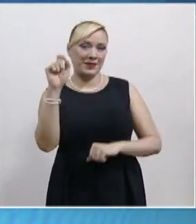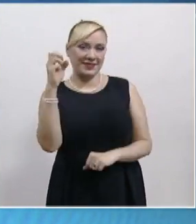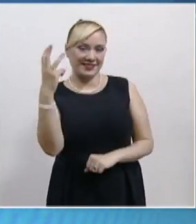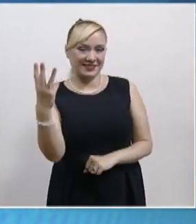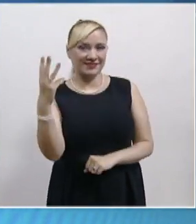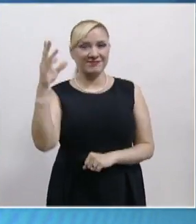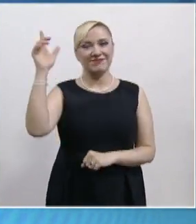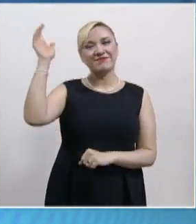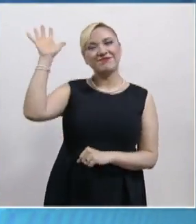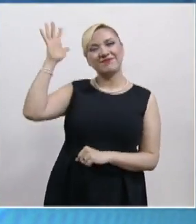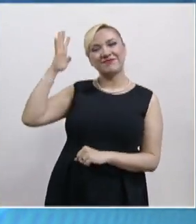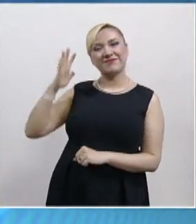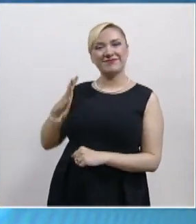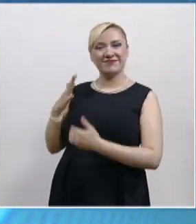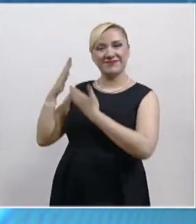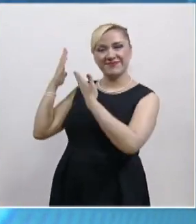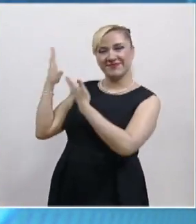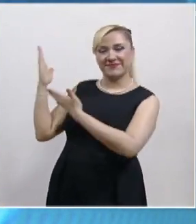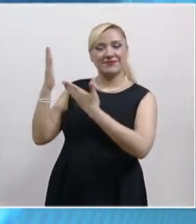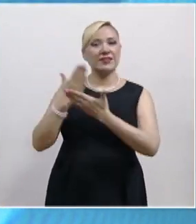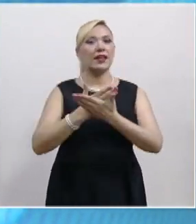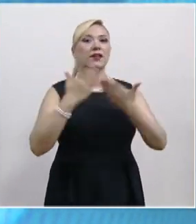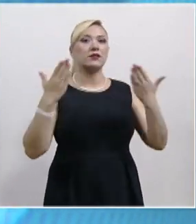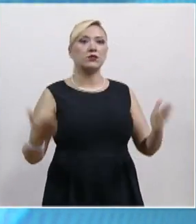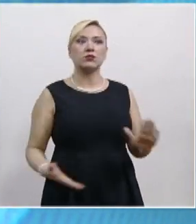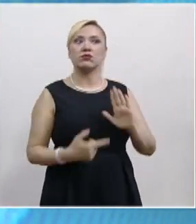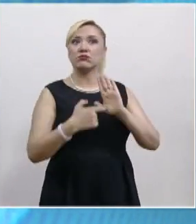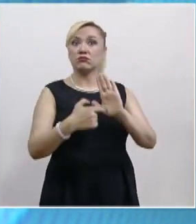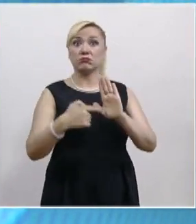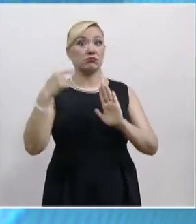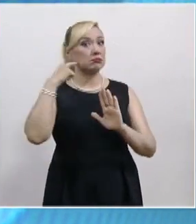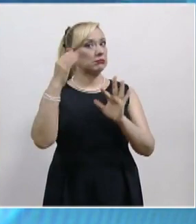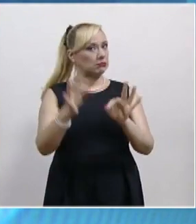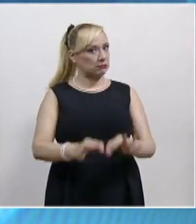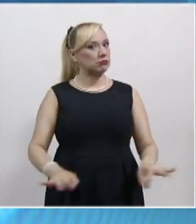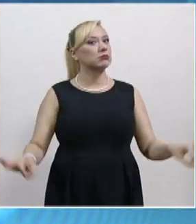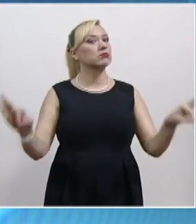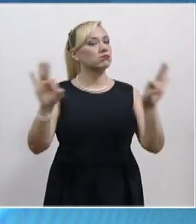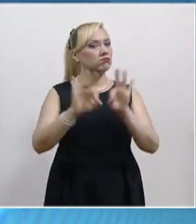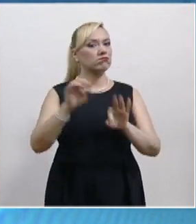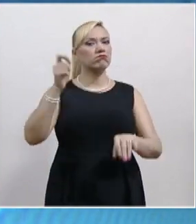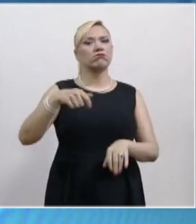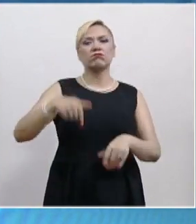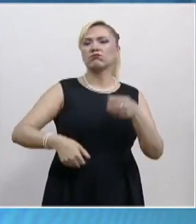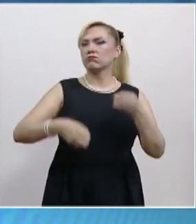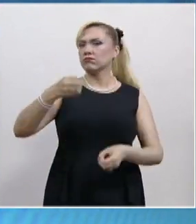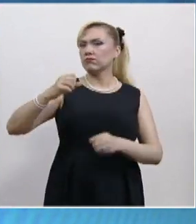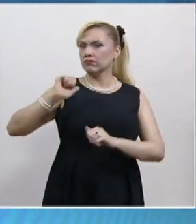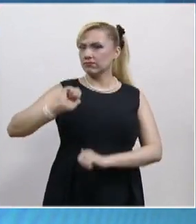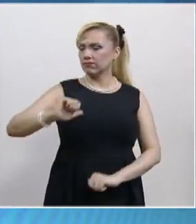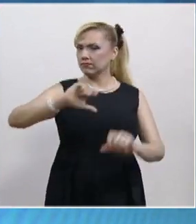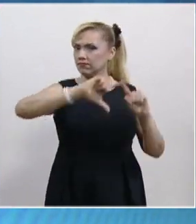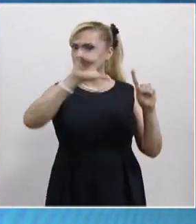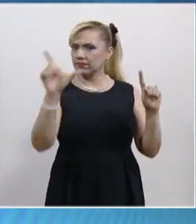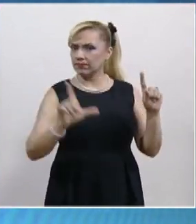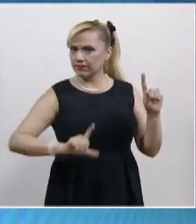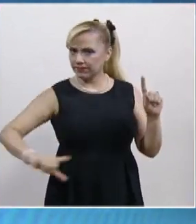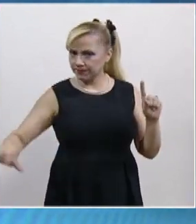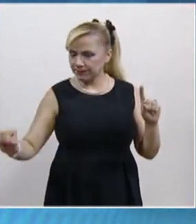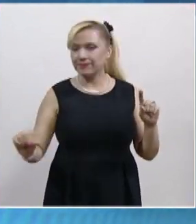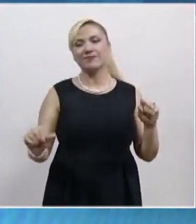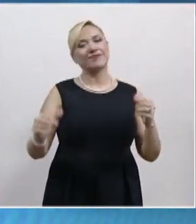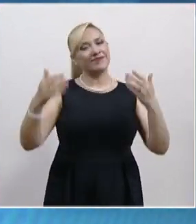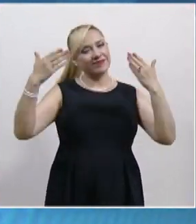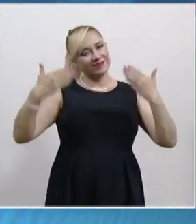Sánchez Cabrera y en los próximos minutos tendré el gusto de presentarle la información más reciente generada en el Poder Judicial de la Federación. Saludo a mi compañera